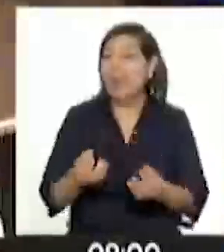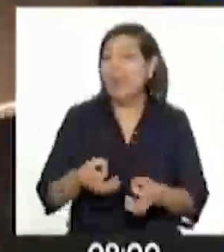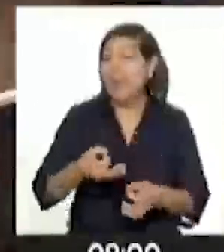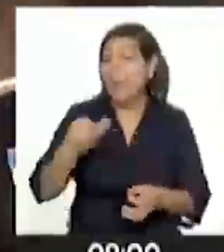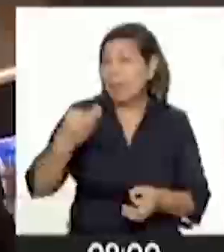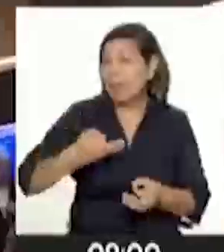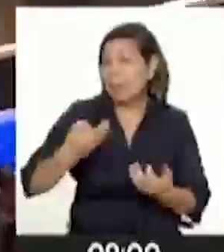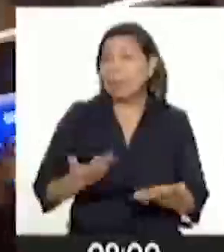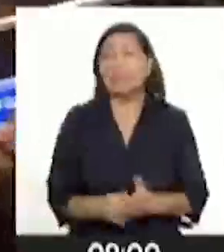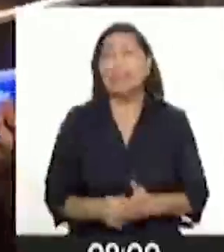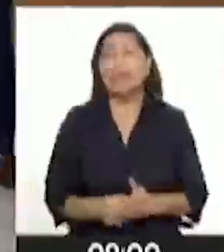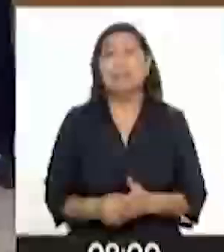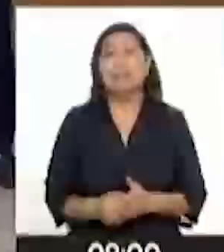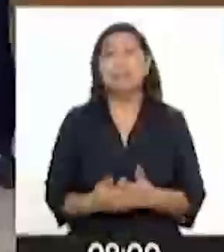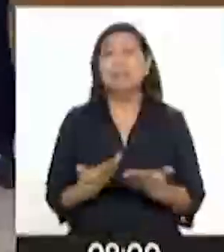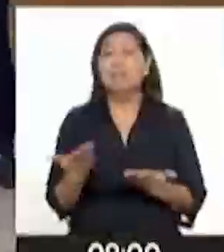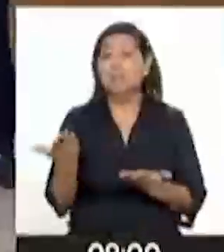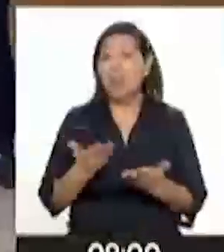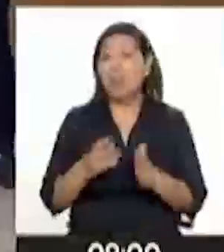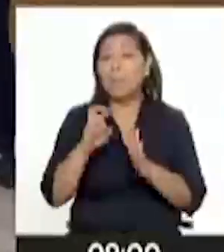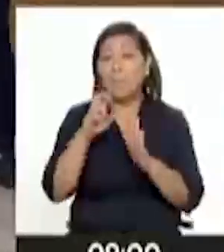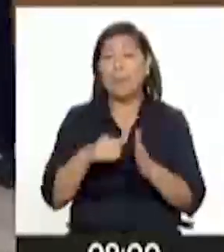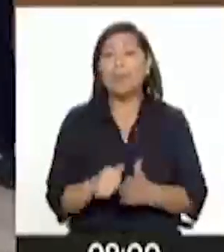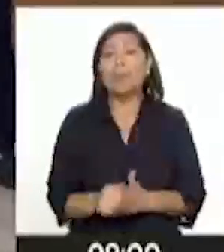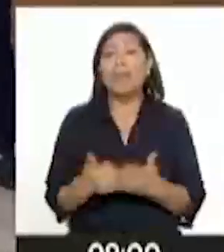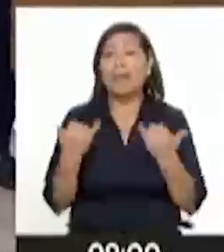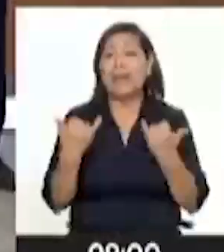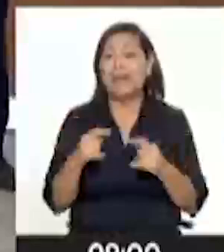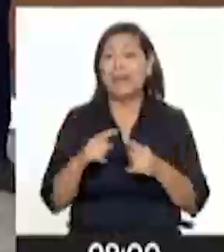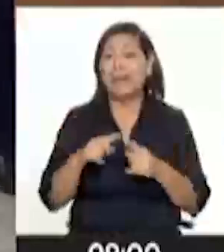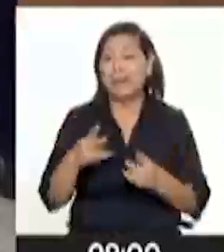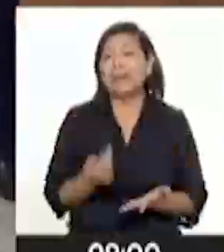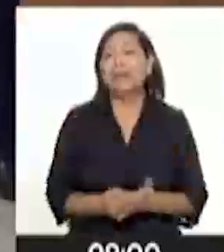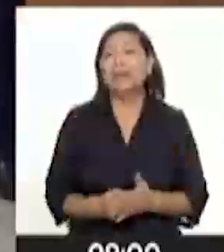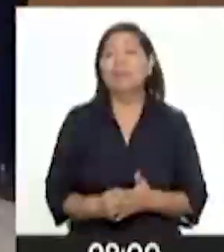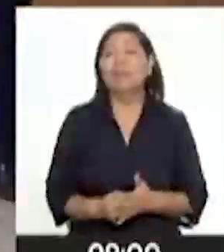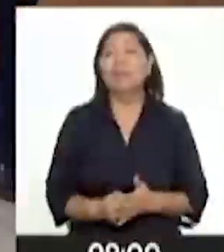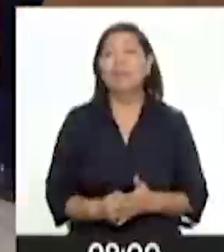sobre estas actividades en nuestra programación aquí en TV Perú y TV Perú Noticias.